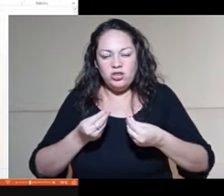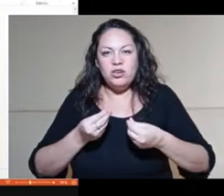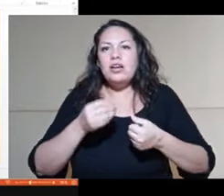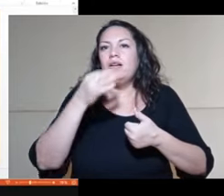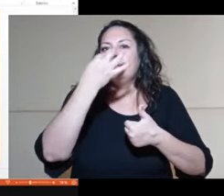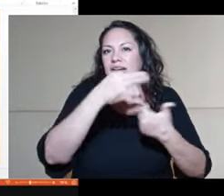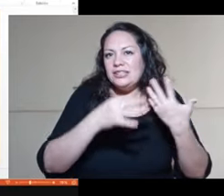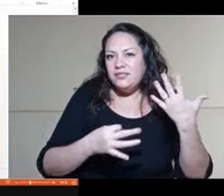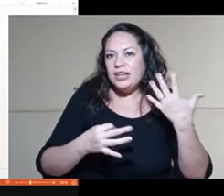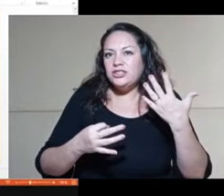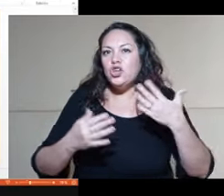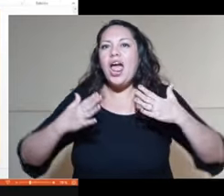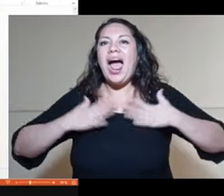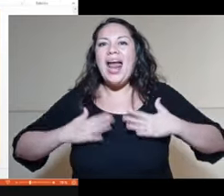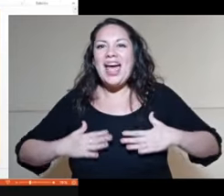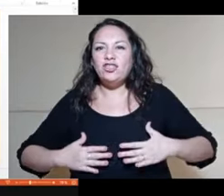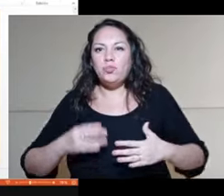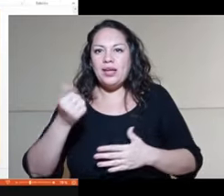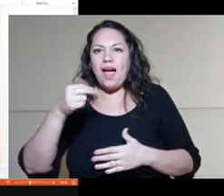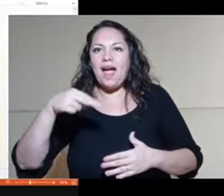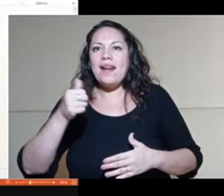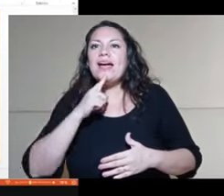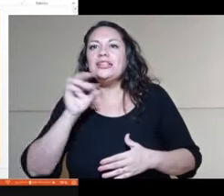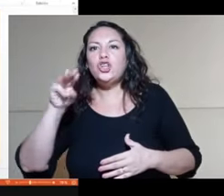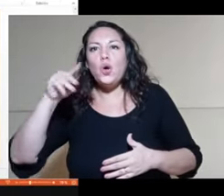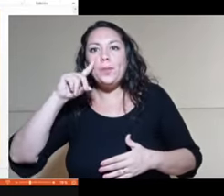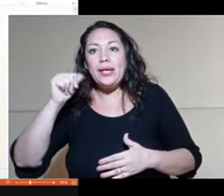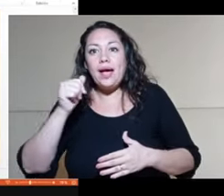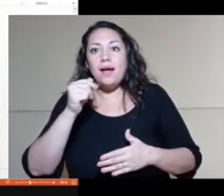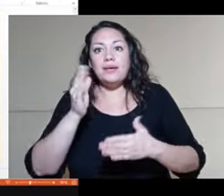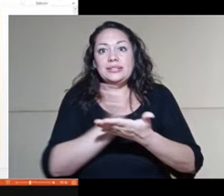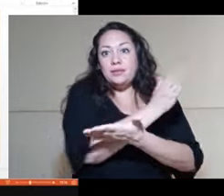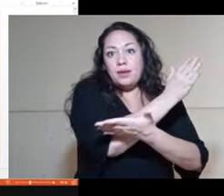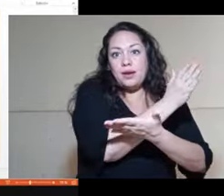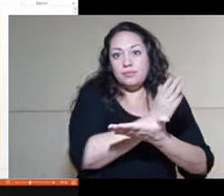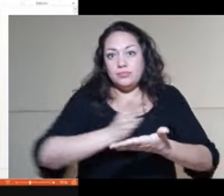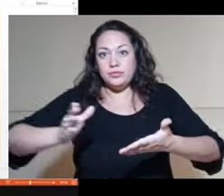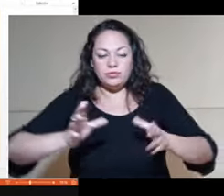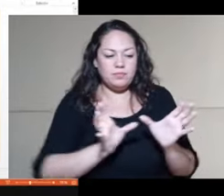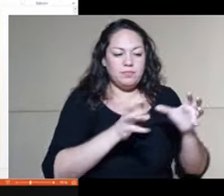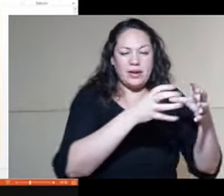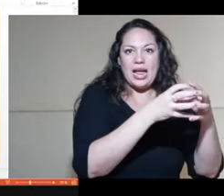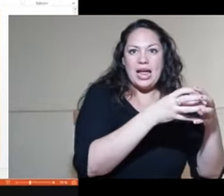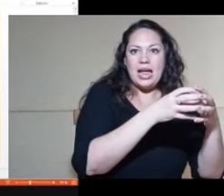sensitivos. Y esta clasificación anatómica de los receptores se divide en dos. Los que tienen cápsula y los que no